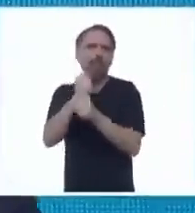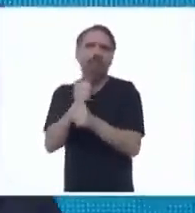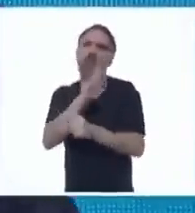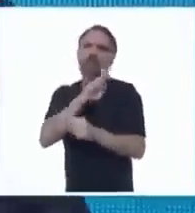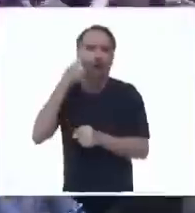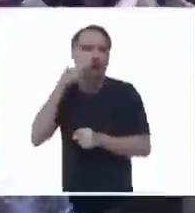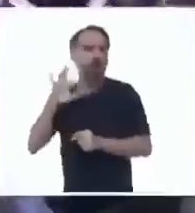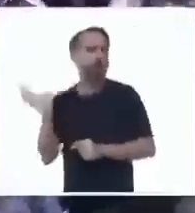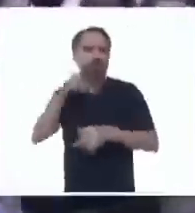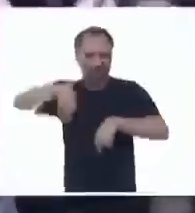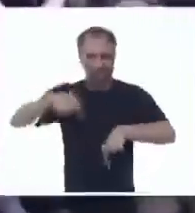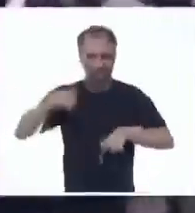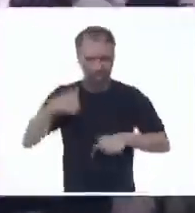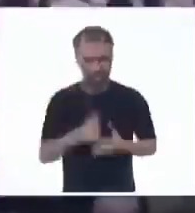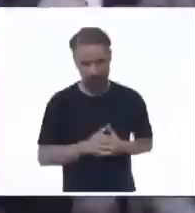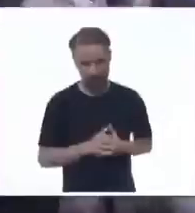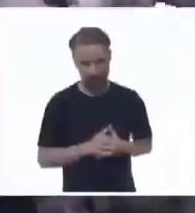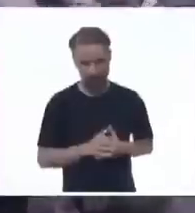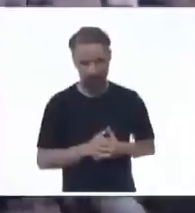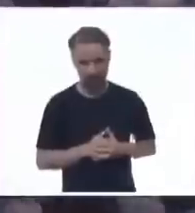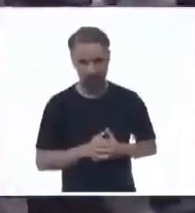argentinos.